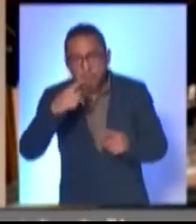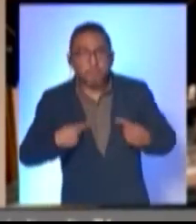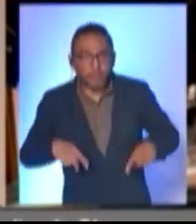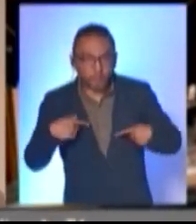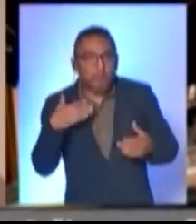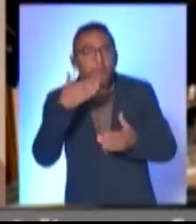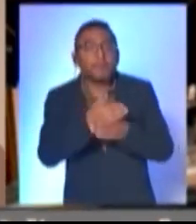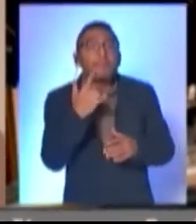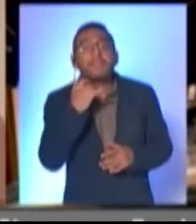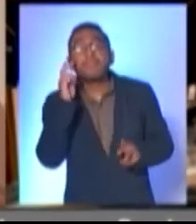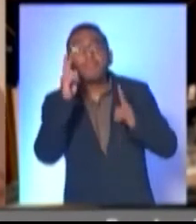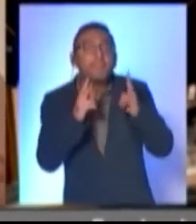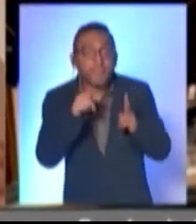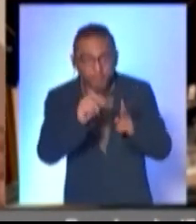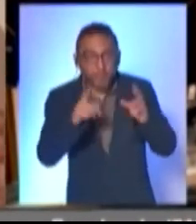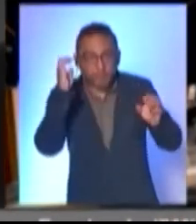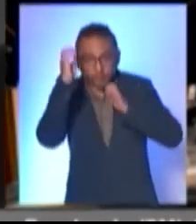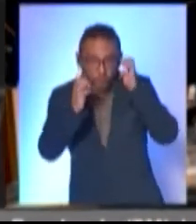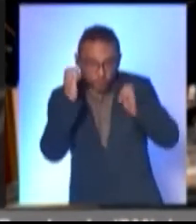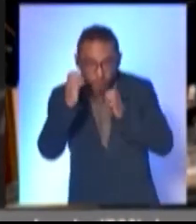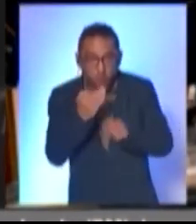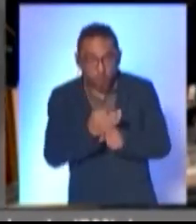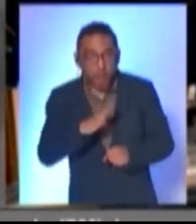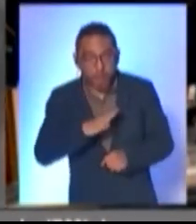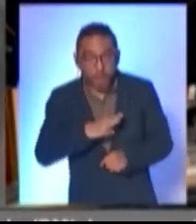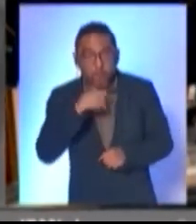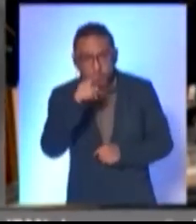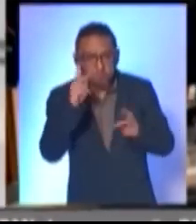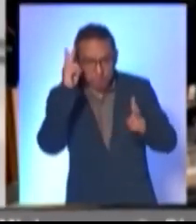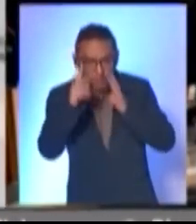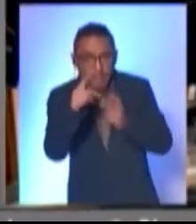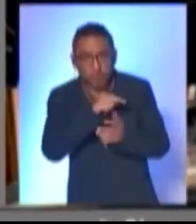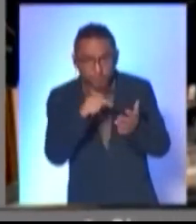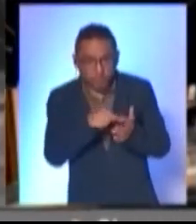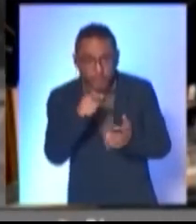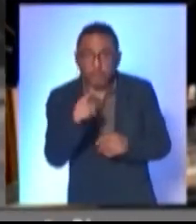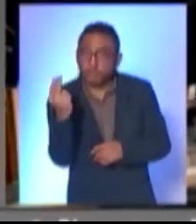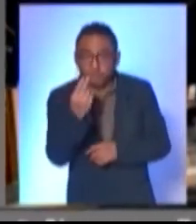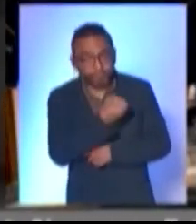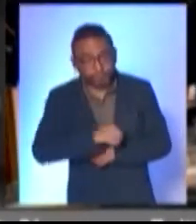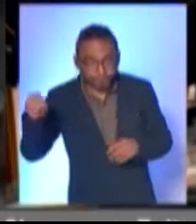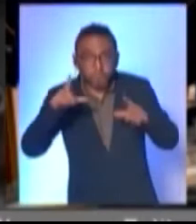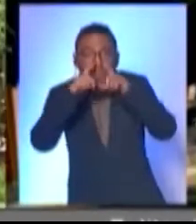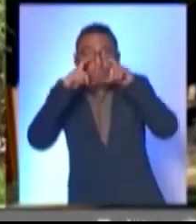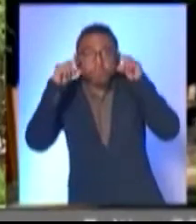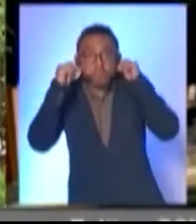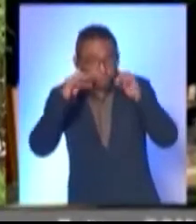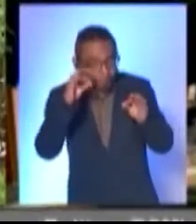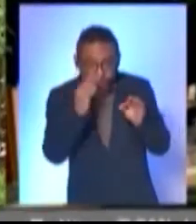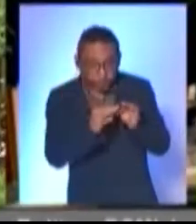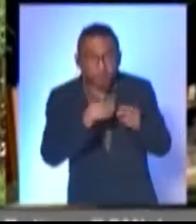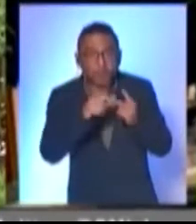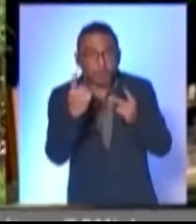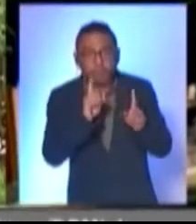disfrutar de las exposiciones que actualmente alberga. Para visitar estos espacios culturales, es obligatorio el uso correcto de cubrebocas,